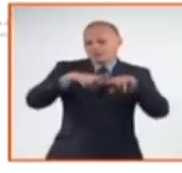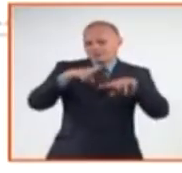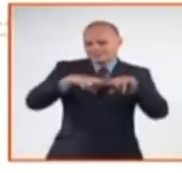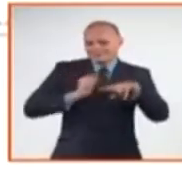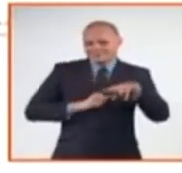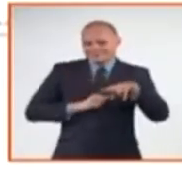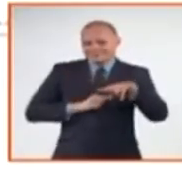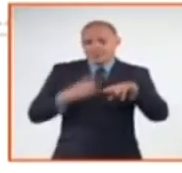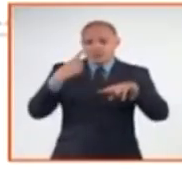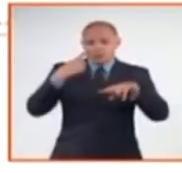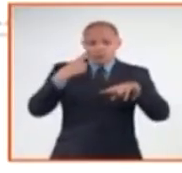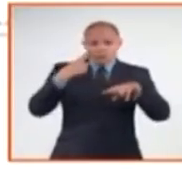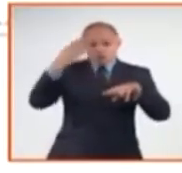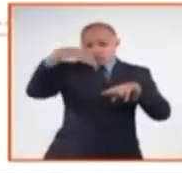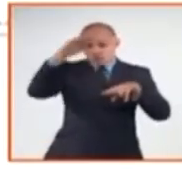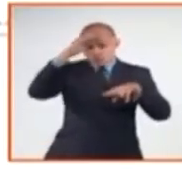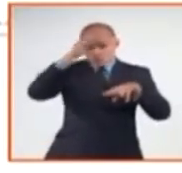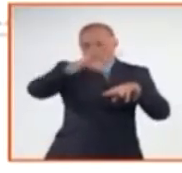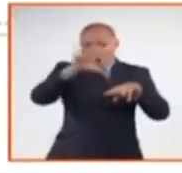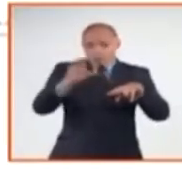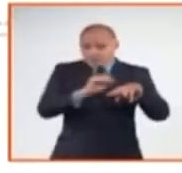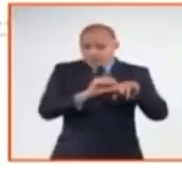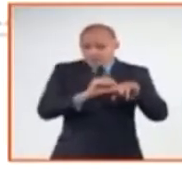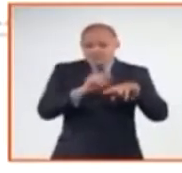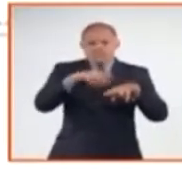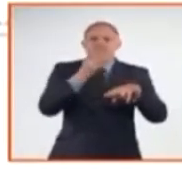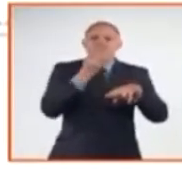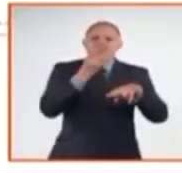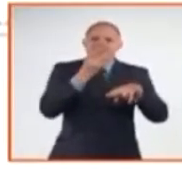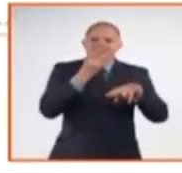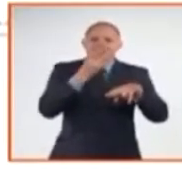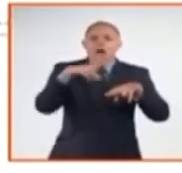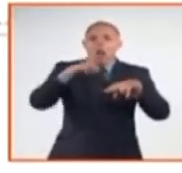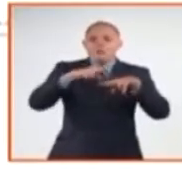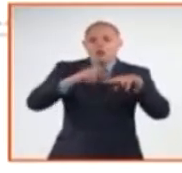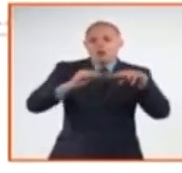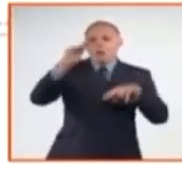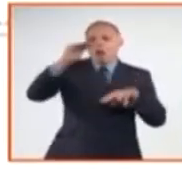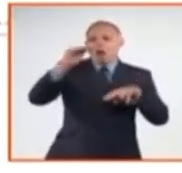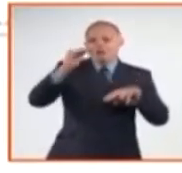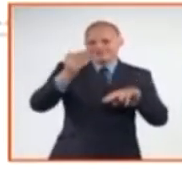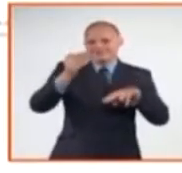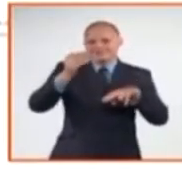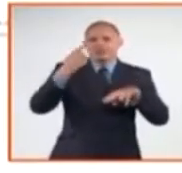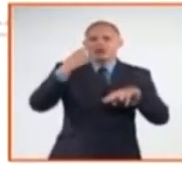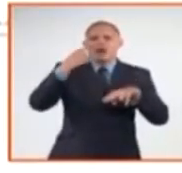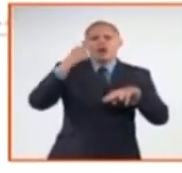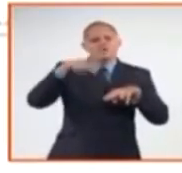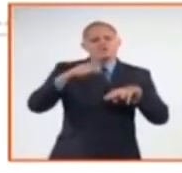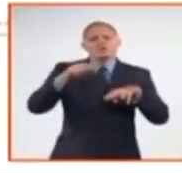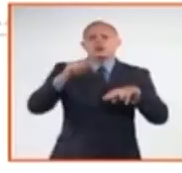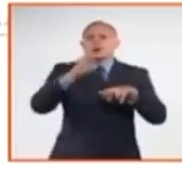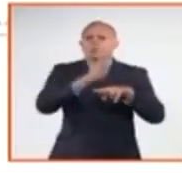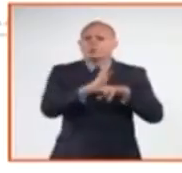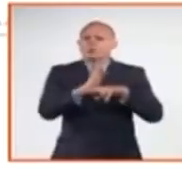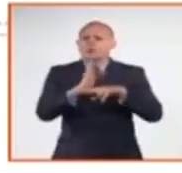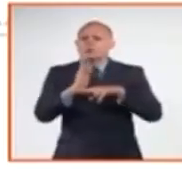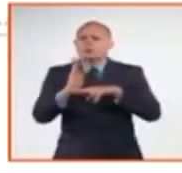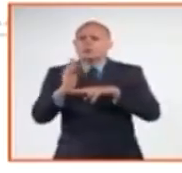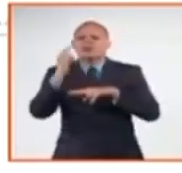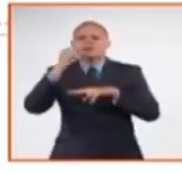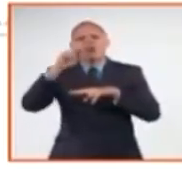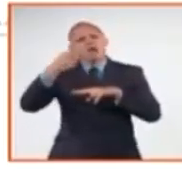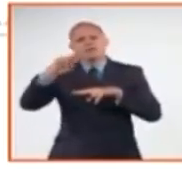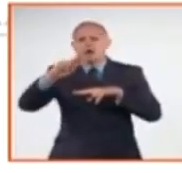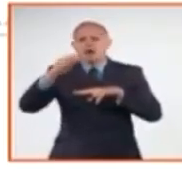país y vean cómo llegó un momento en que la bala que usó llegó a estar por debajo que la que las